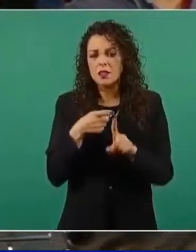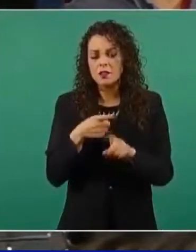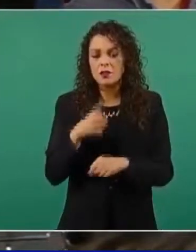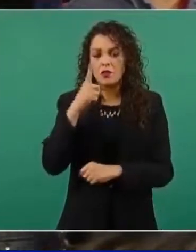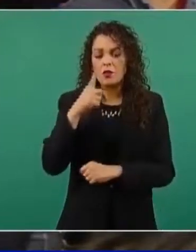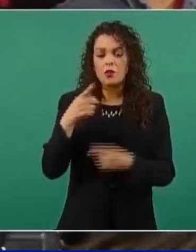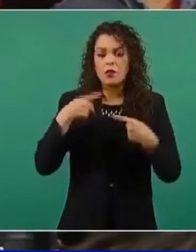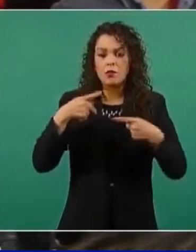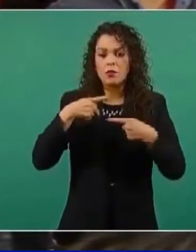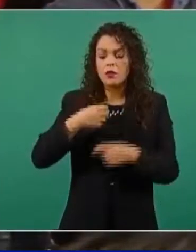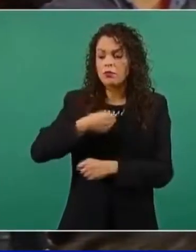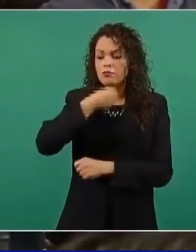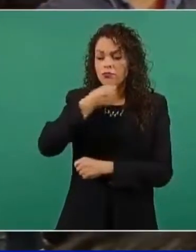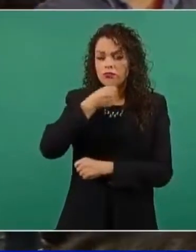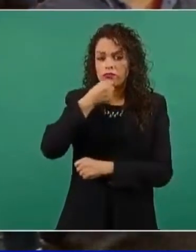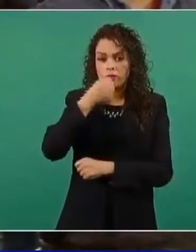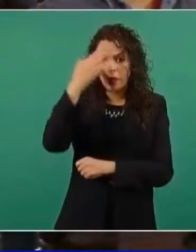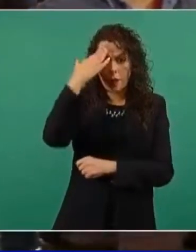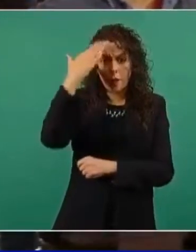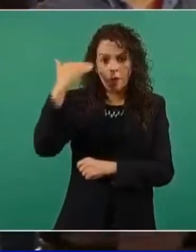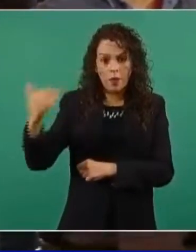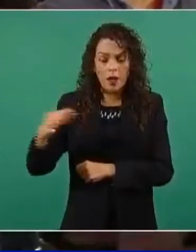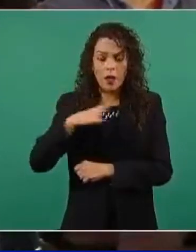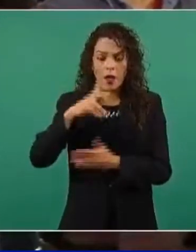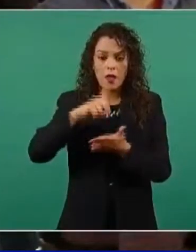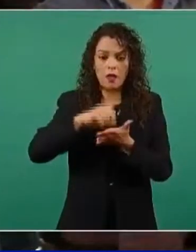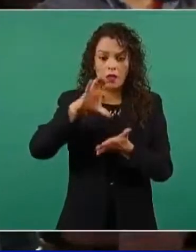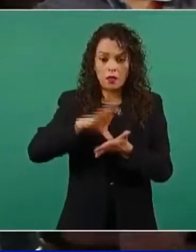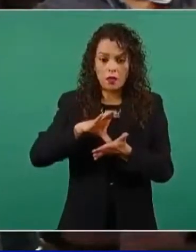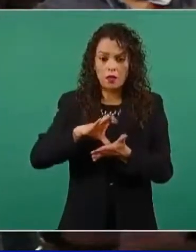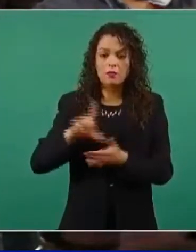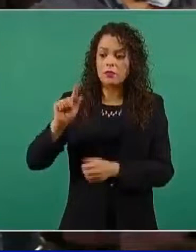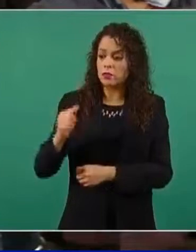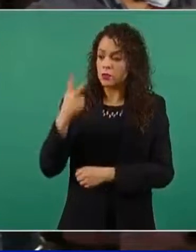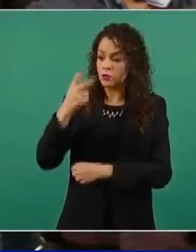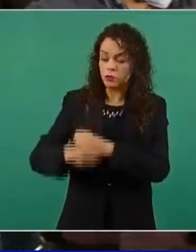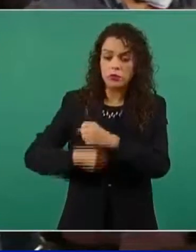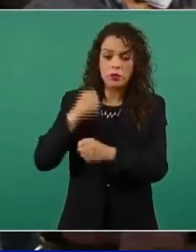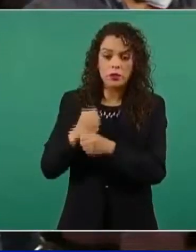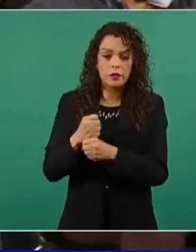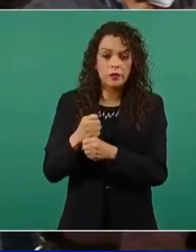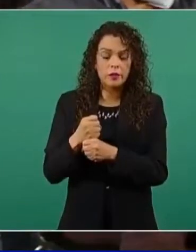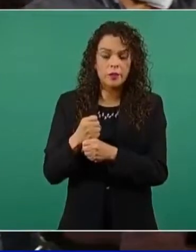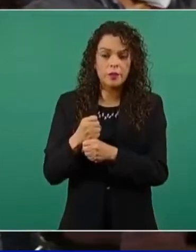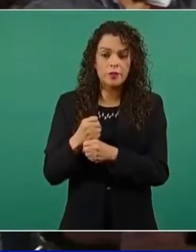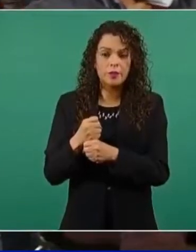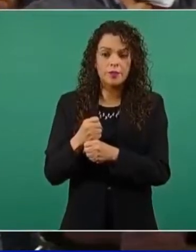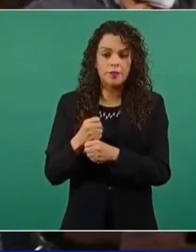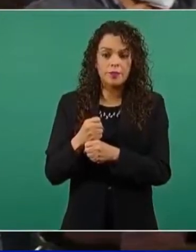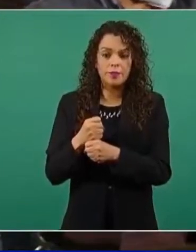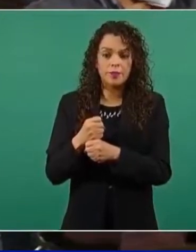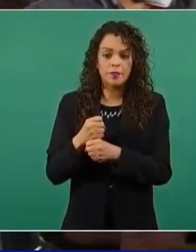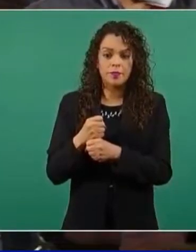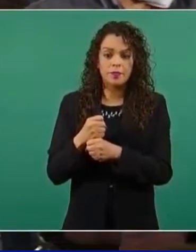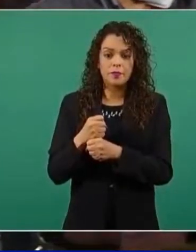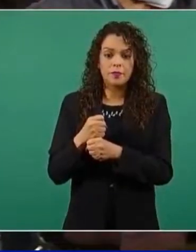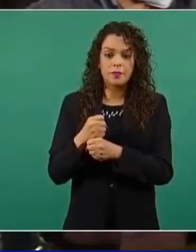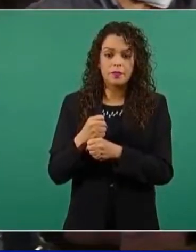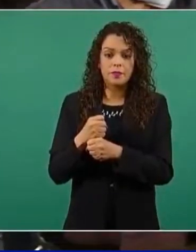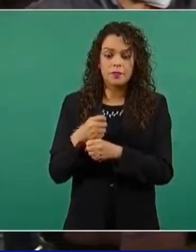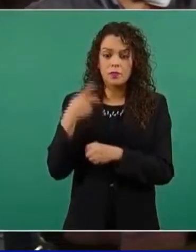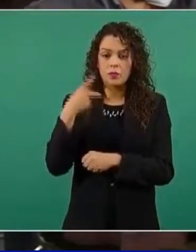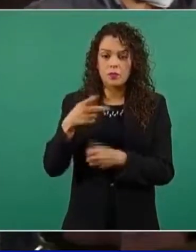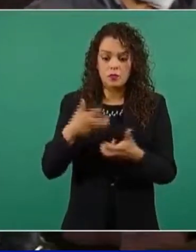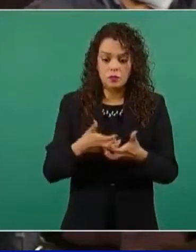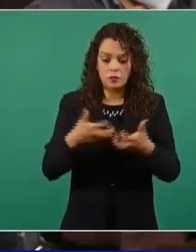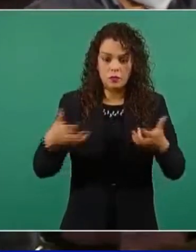maya discapacitado de 72 años y que fue despojado de su terreno,